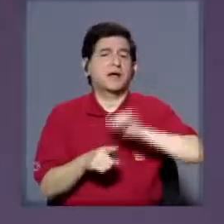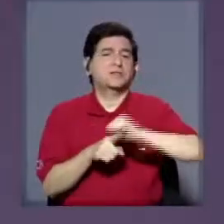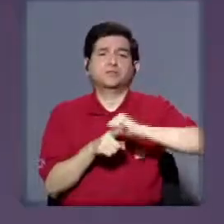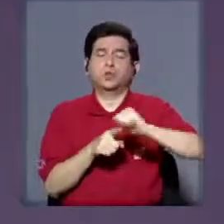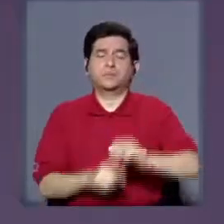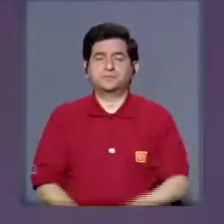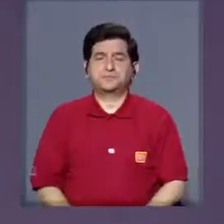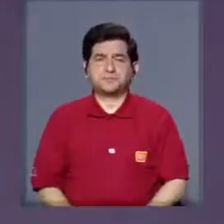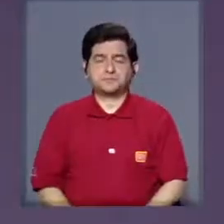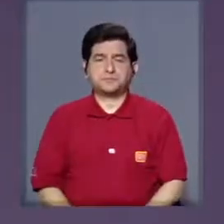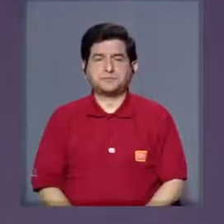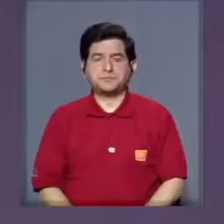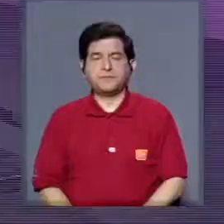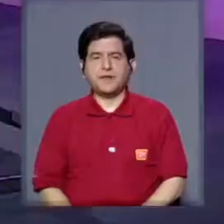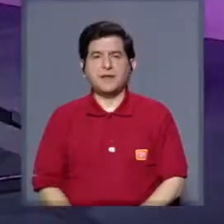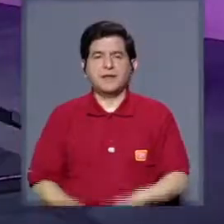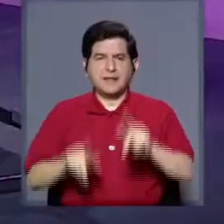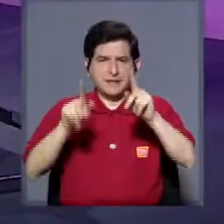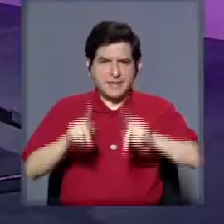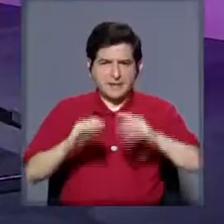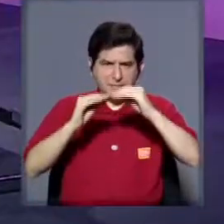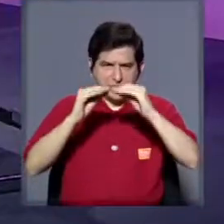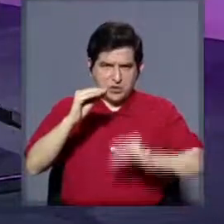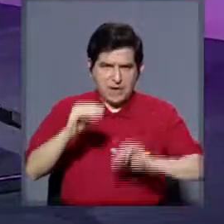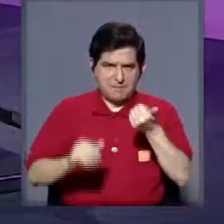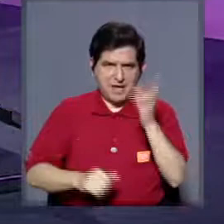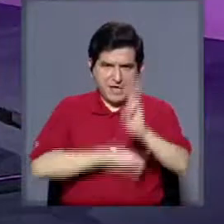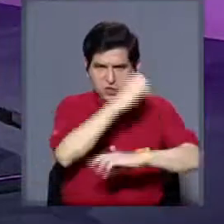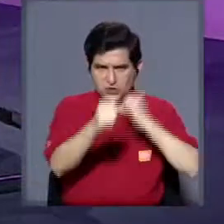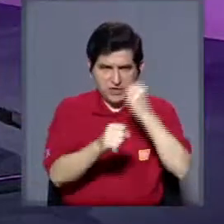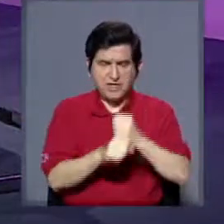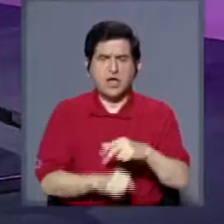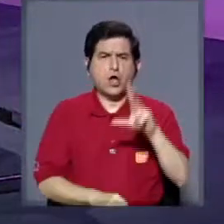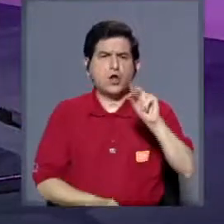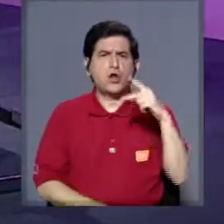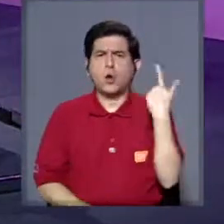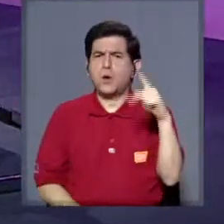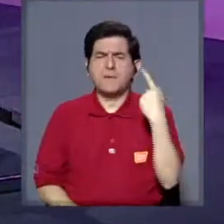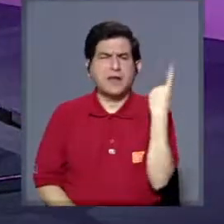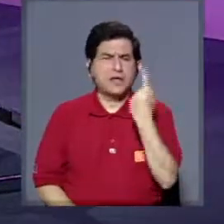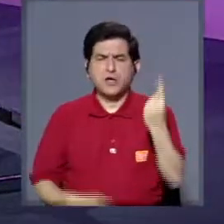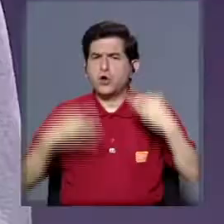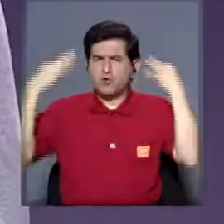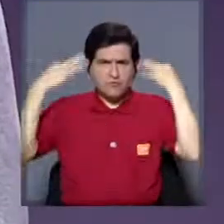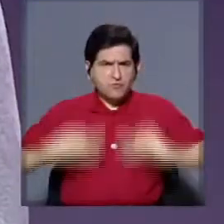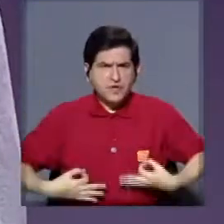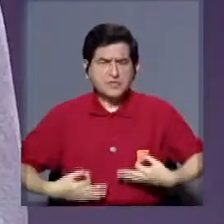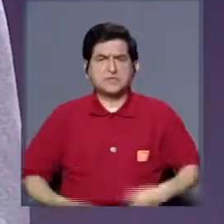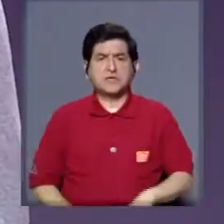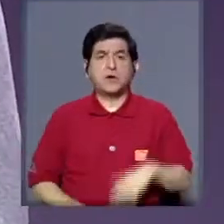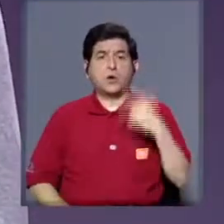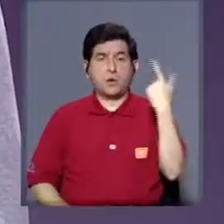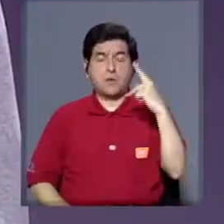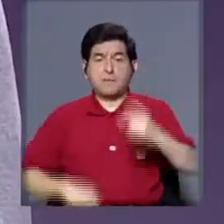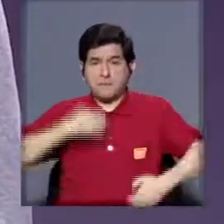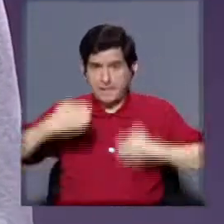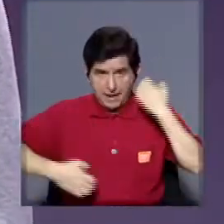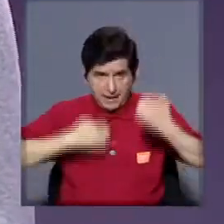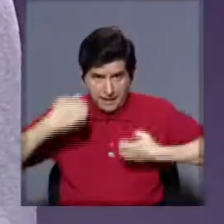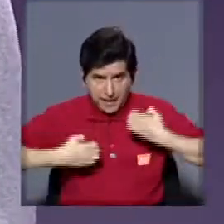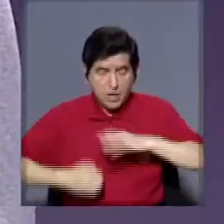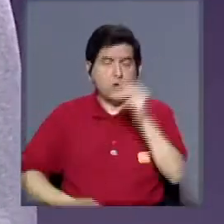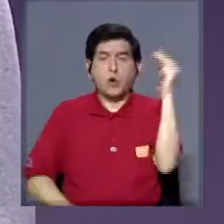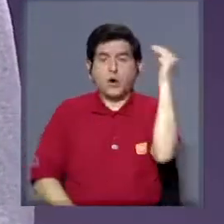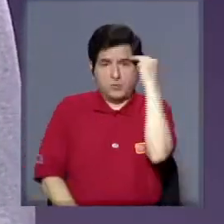sobre la menor de edad de 16 años el riesgo no tiene que ser únicamente físico puede ser biólogo emocional puede ser un riesgo